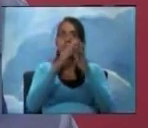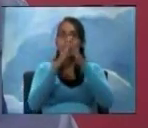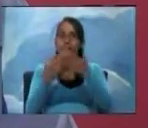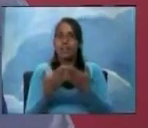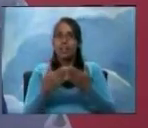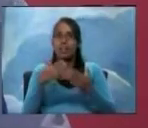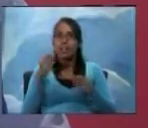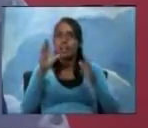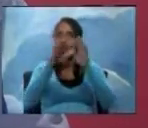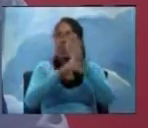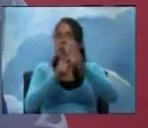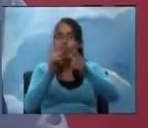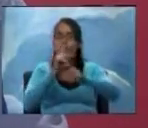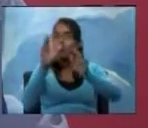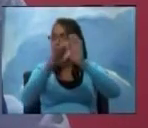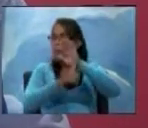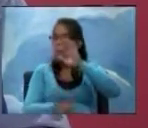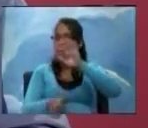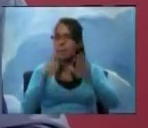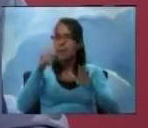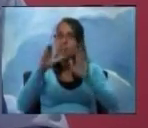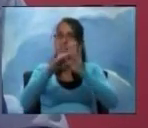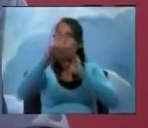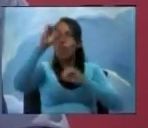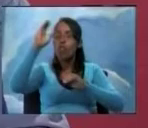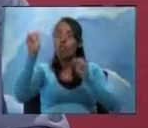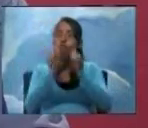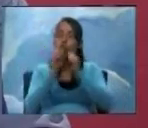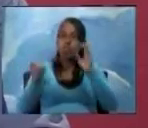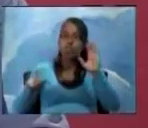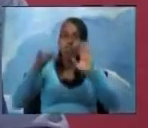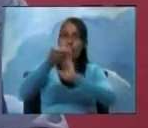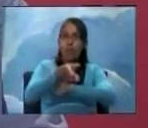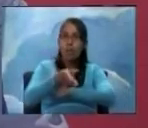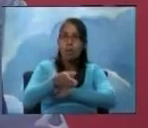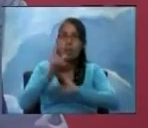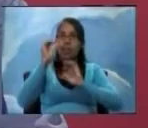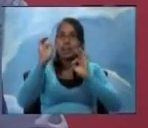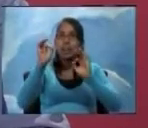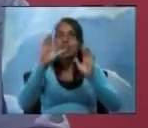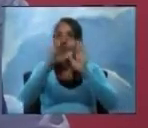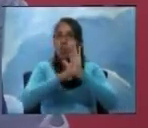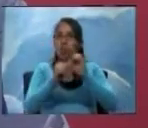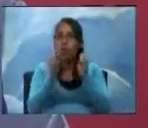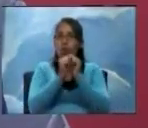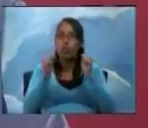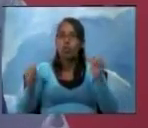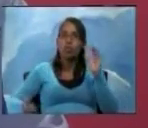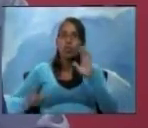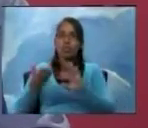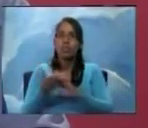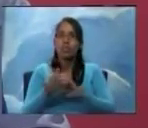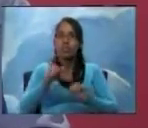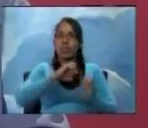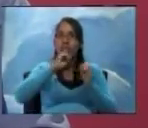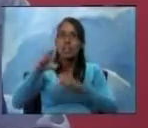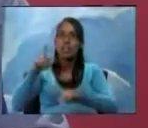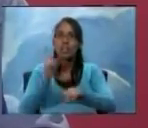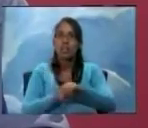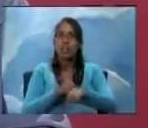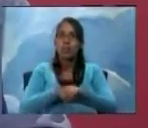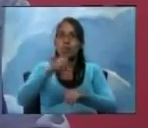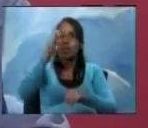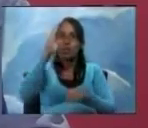que hurtaba no hurte más, ni robe a Dios con sus diezmos, ni robe a Dios con sus ofrendas, ni le quite el tiempo a Dios